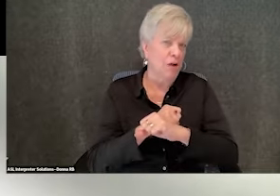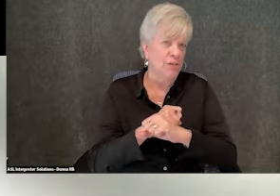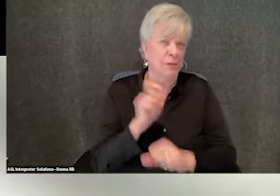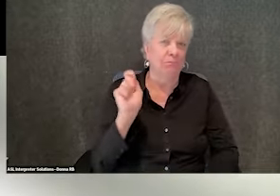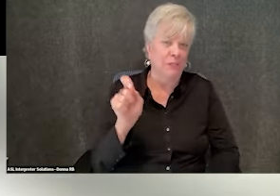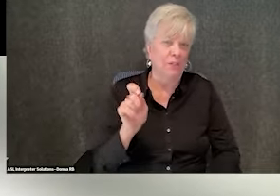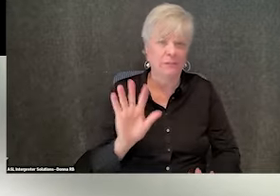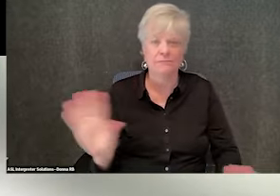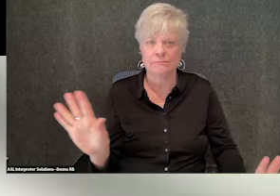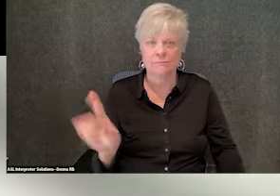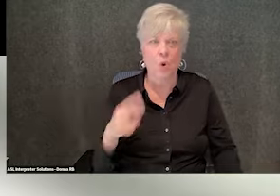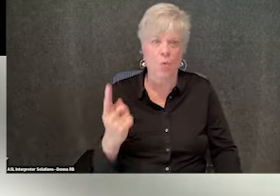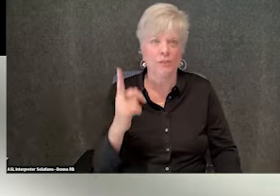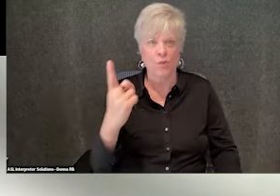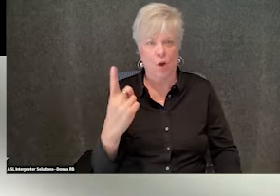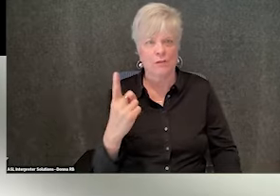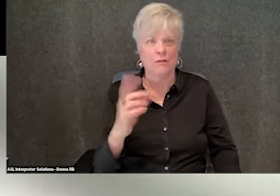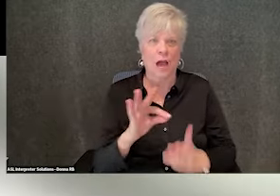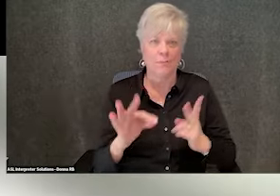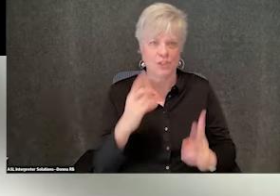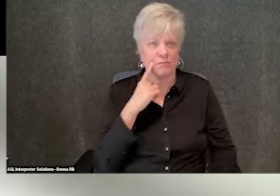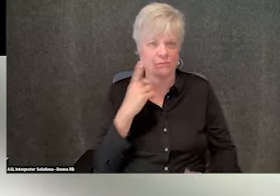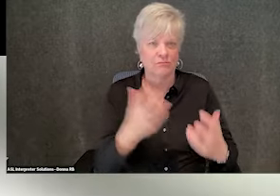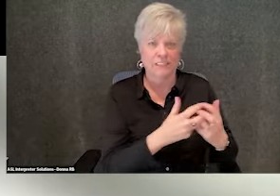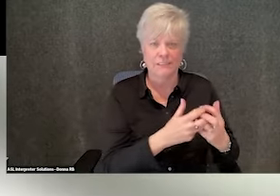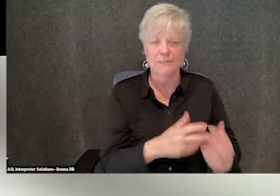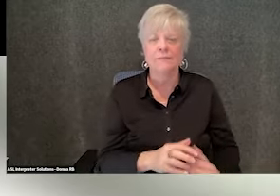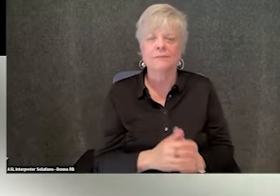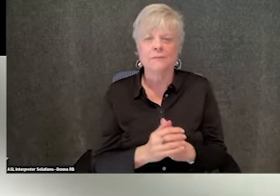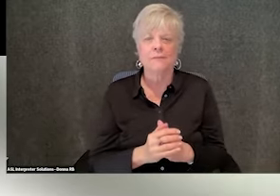podría tomar unas herramientas antes